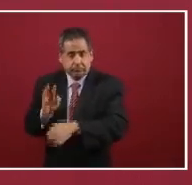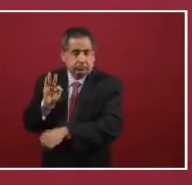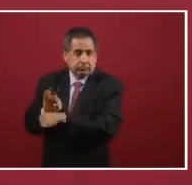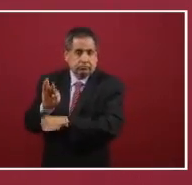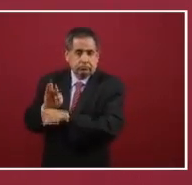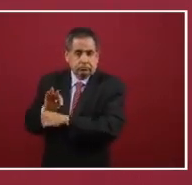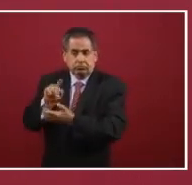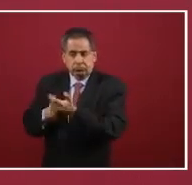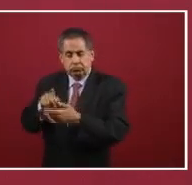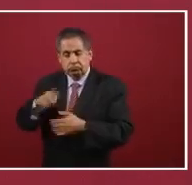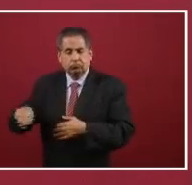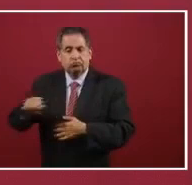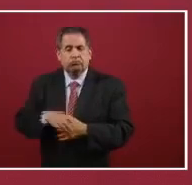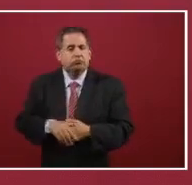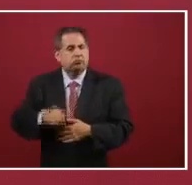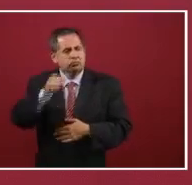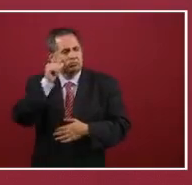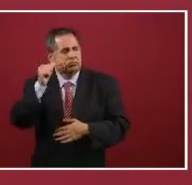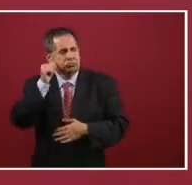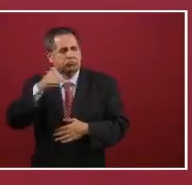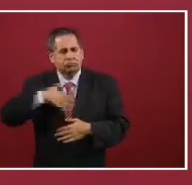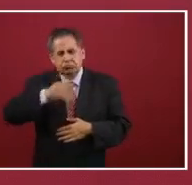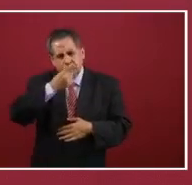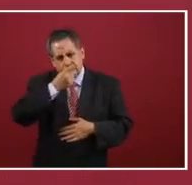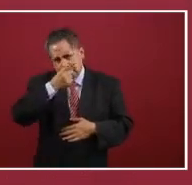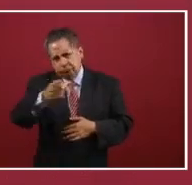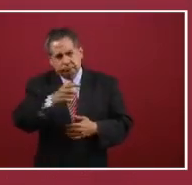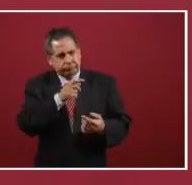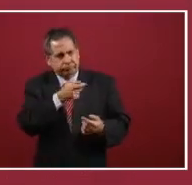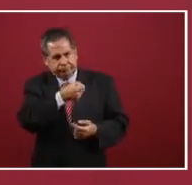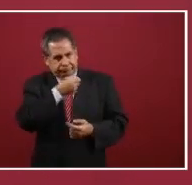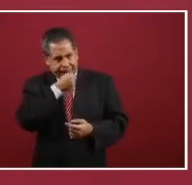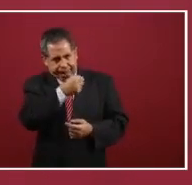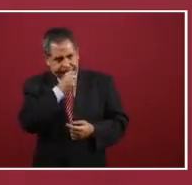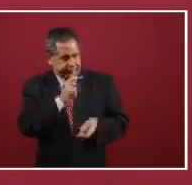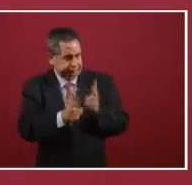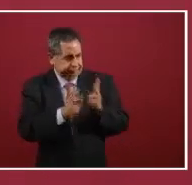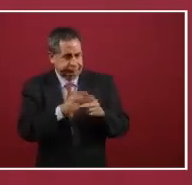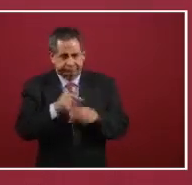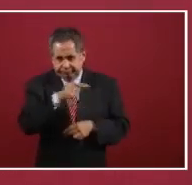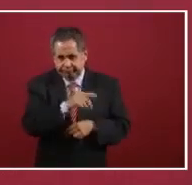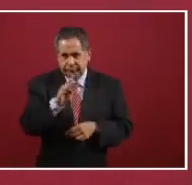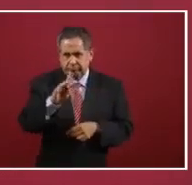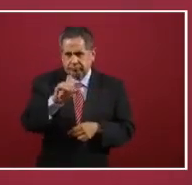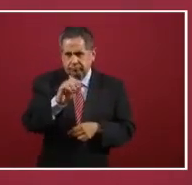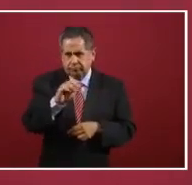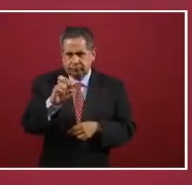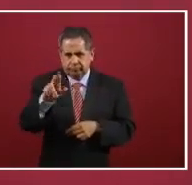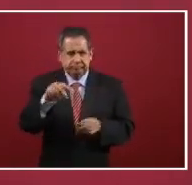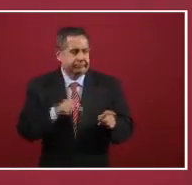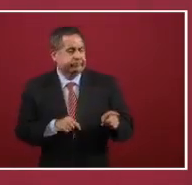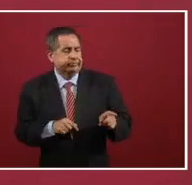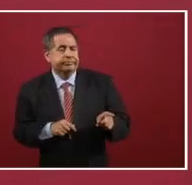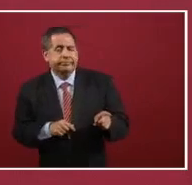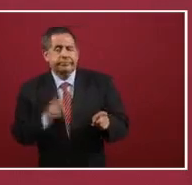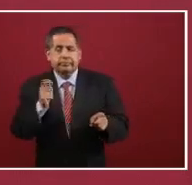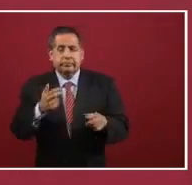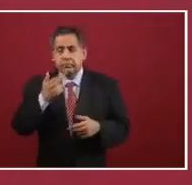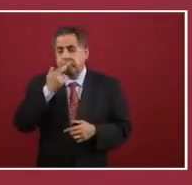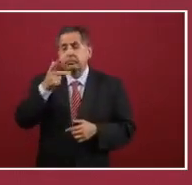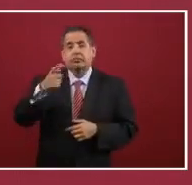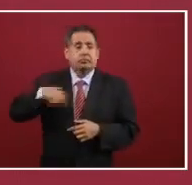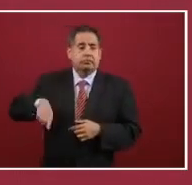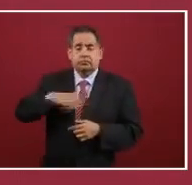protegiendo. Ayer también lo decía en la entrevista de Bloomberg, que es mejor